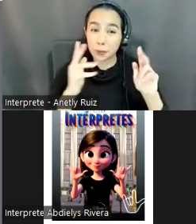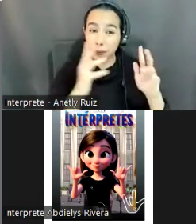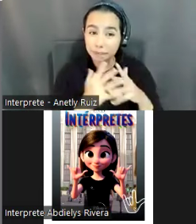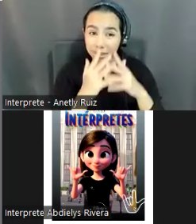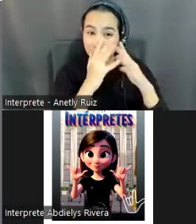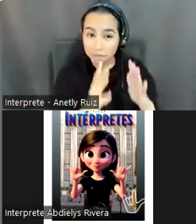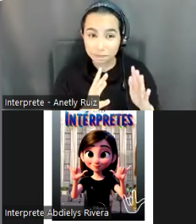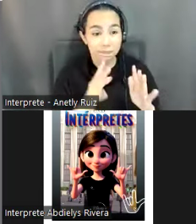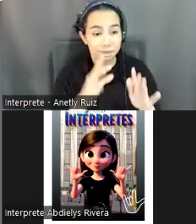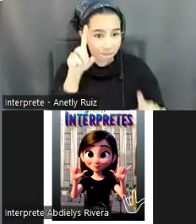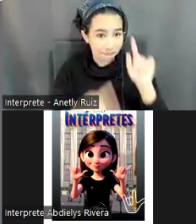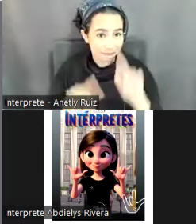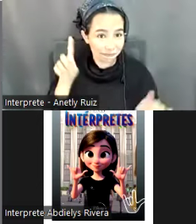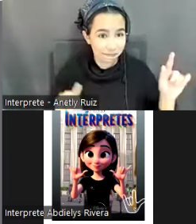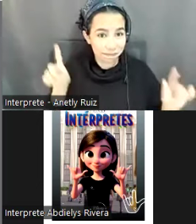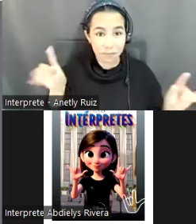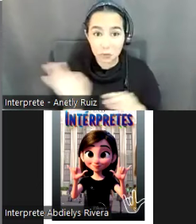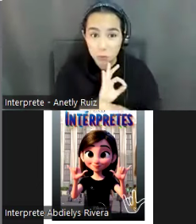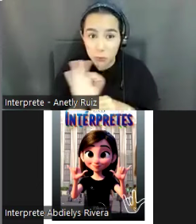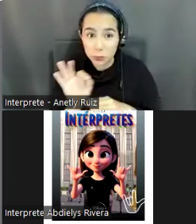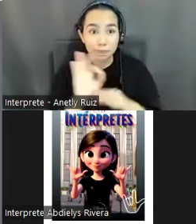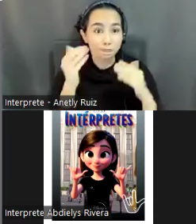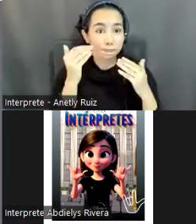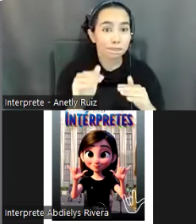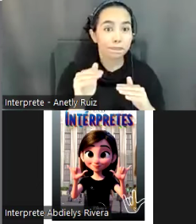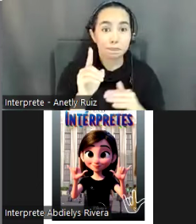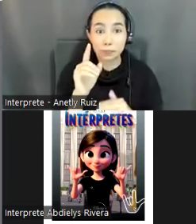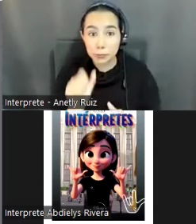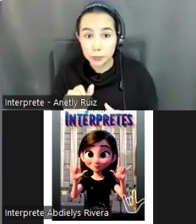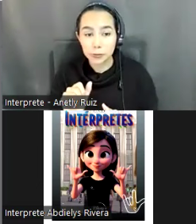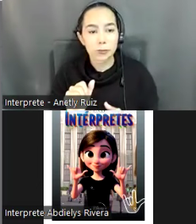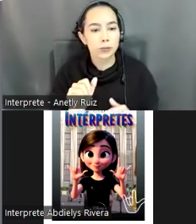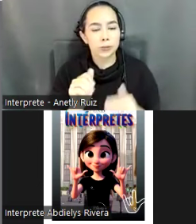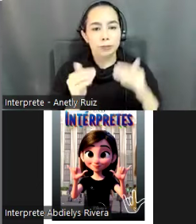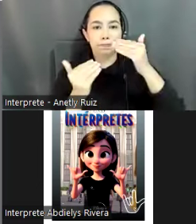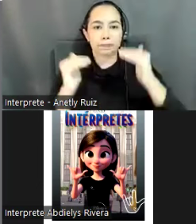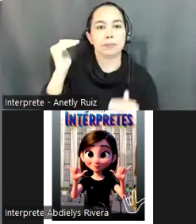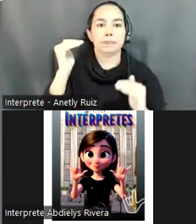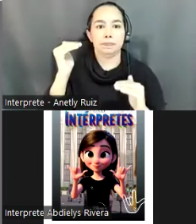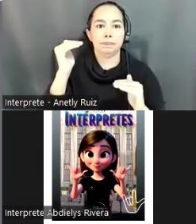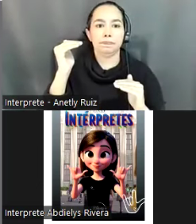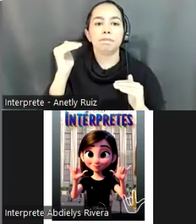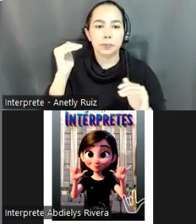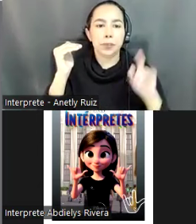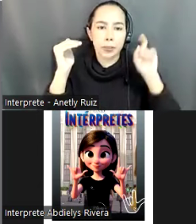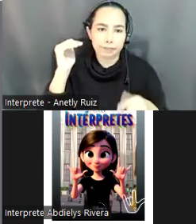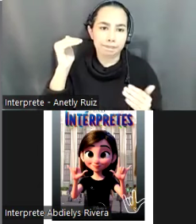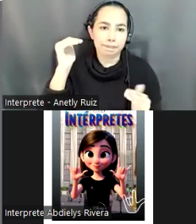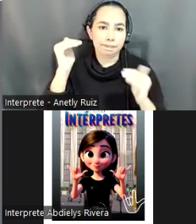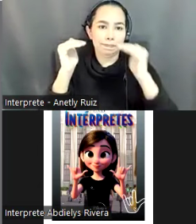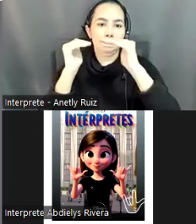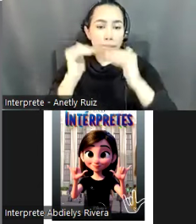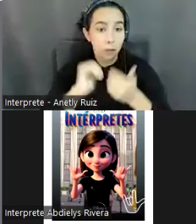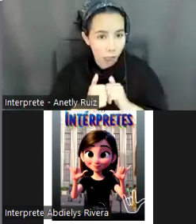y discapacitados pudieran tener los mismos beneficios que una persona que no estuviera incapacitada. Así es que